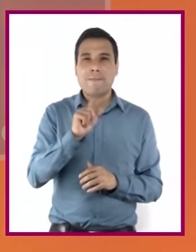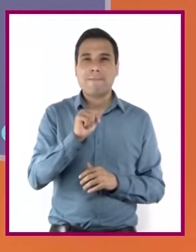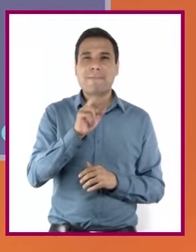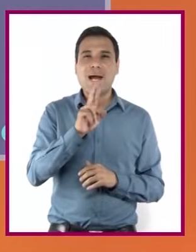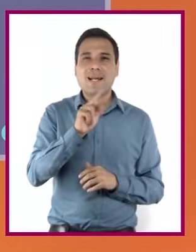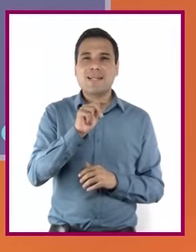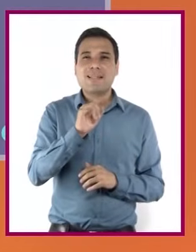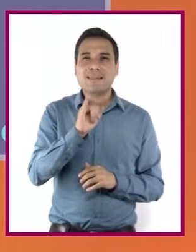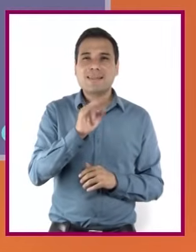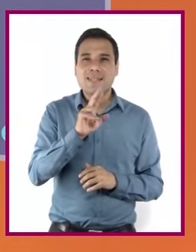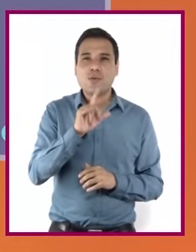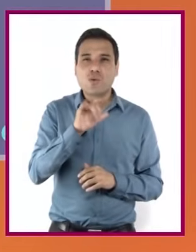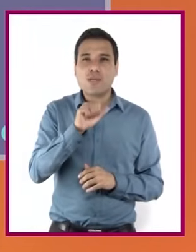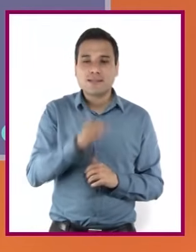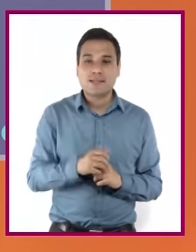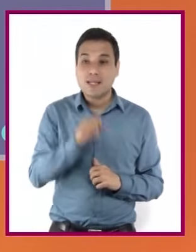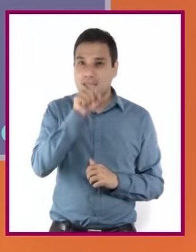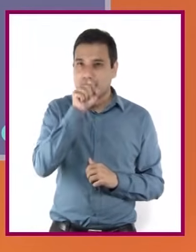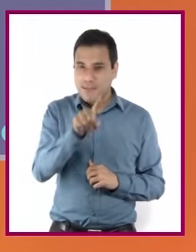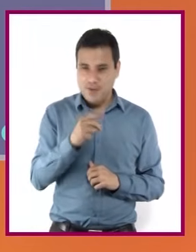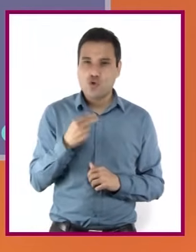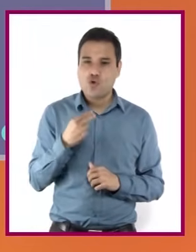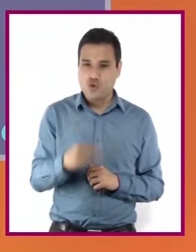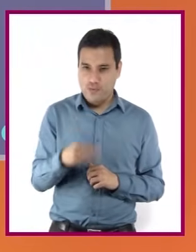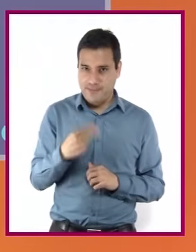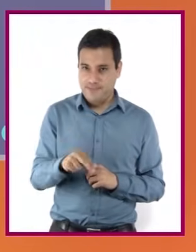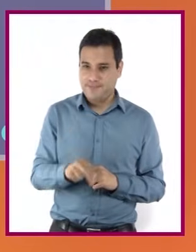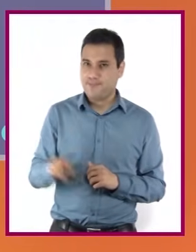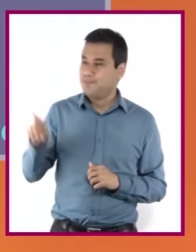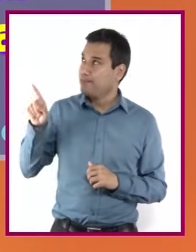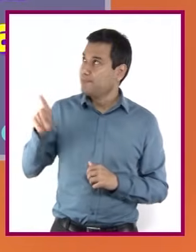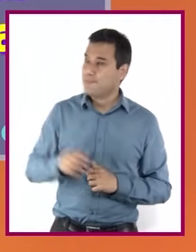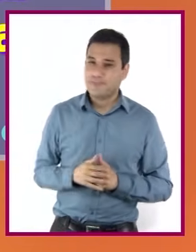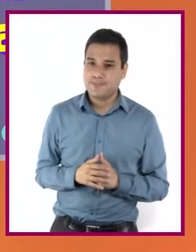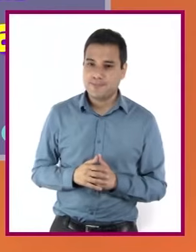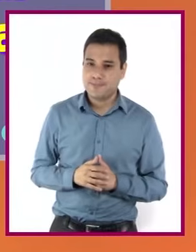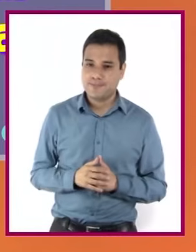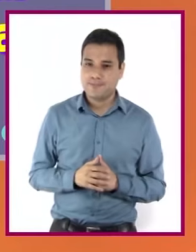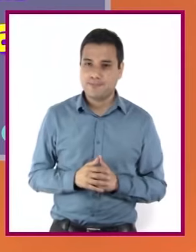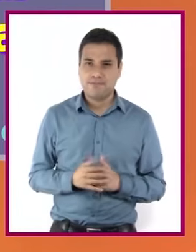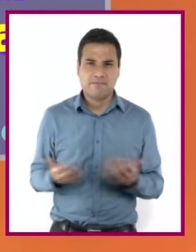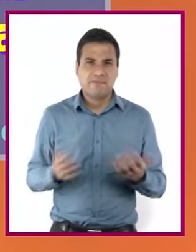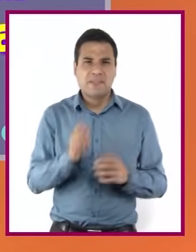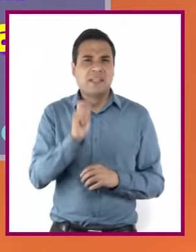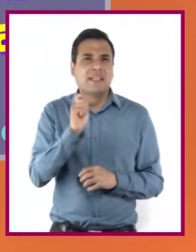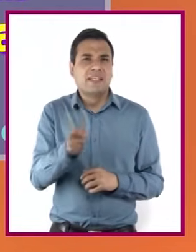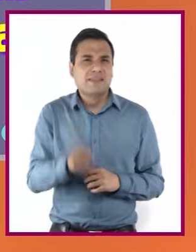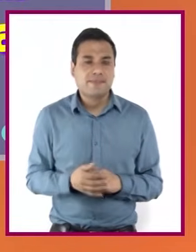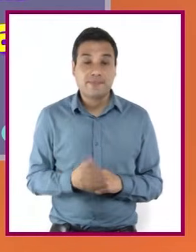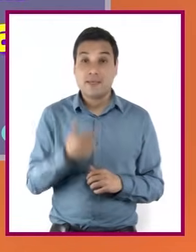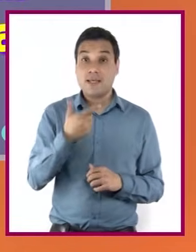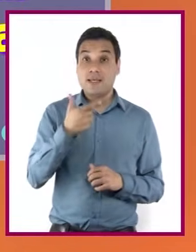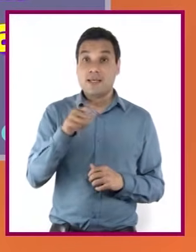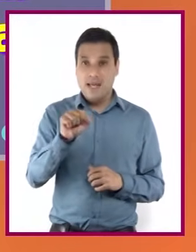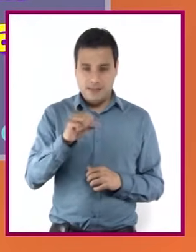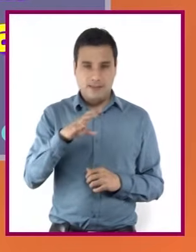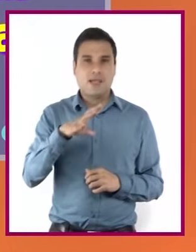movimiento, también conocido como modelo cinético de partículas, el cual considera que los gases están